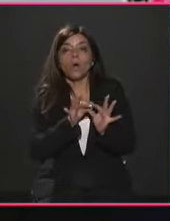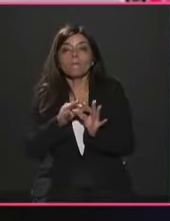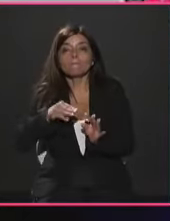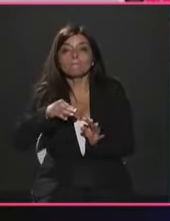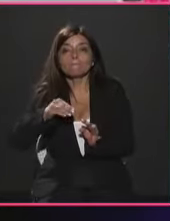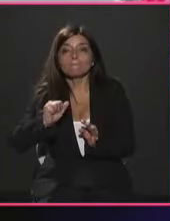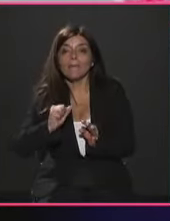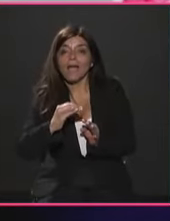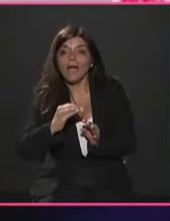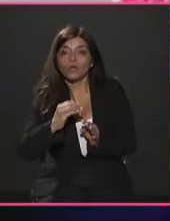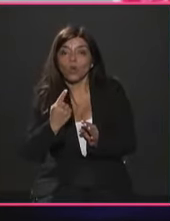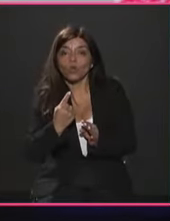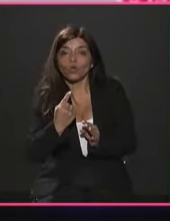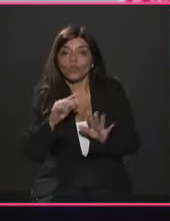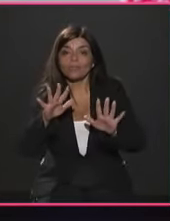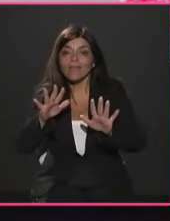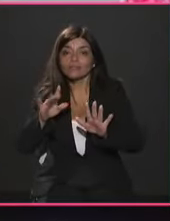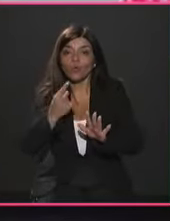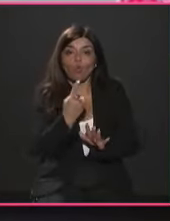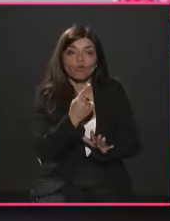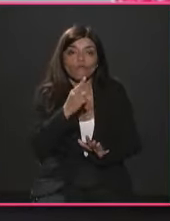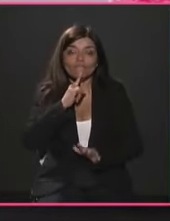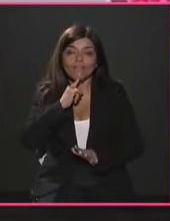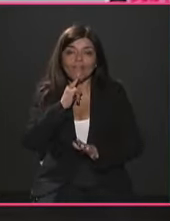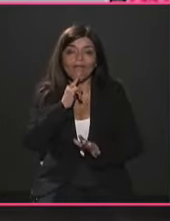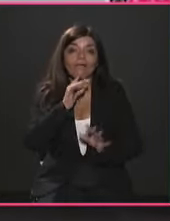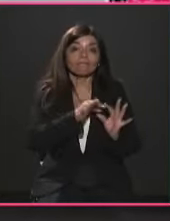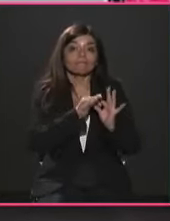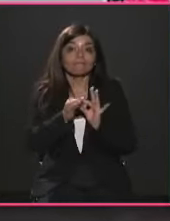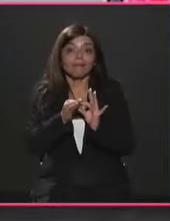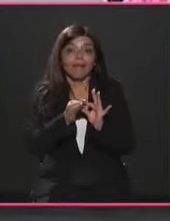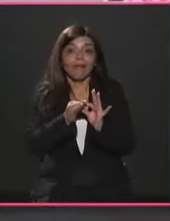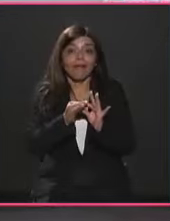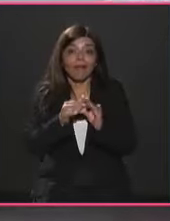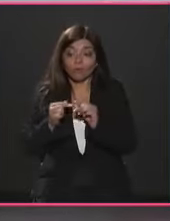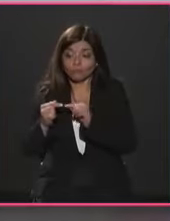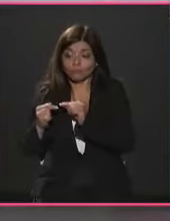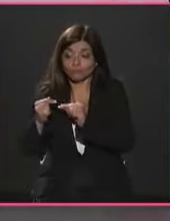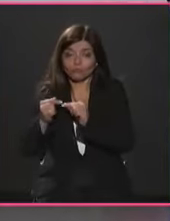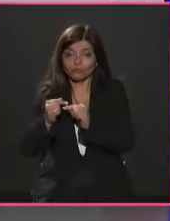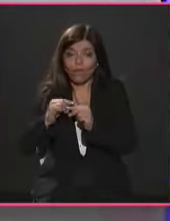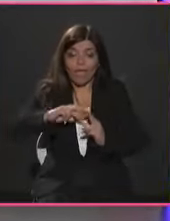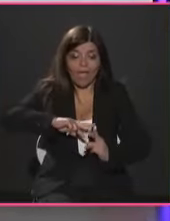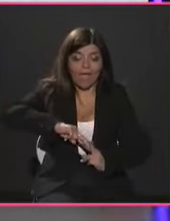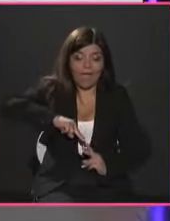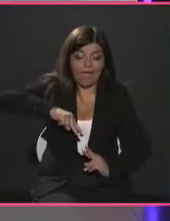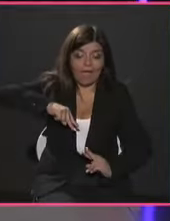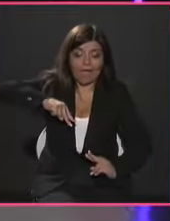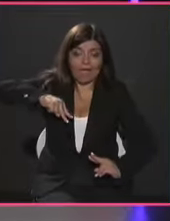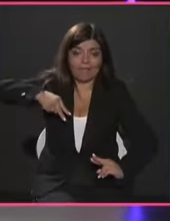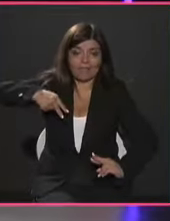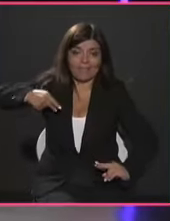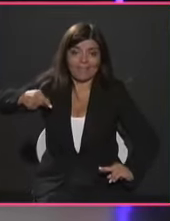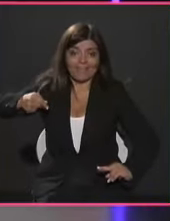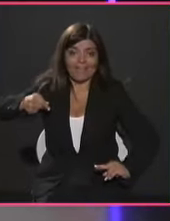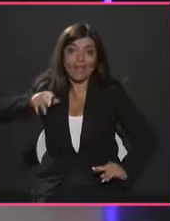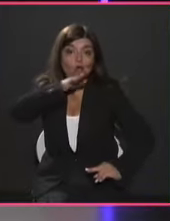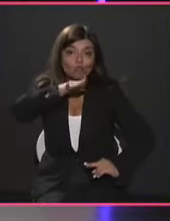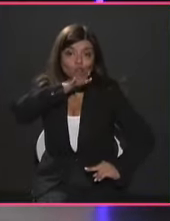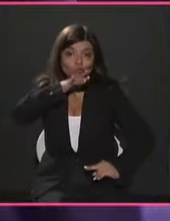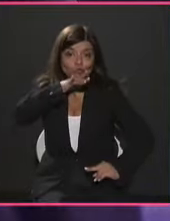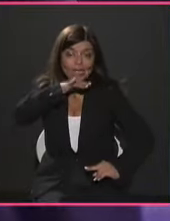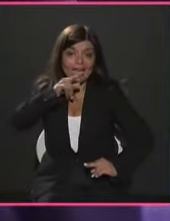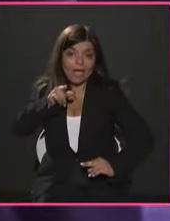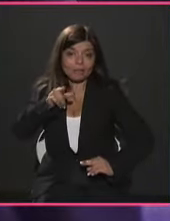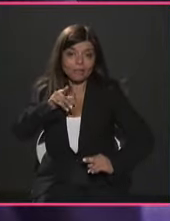110 1t que es un dispositivo de secuenciación de ADN portátil que se utiliza